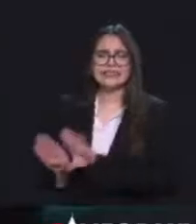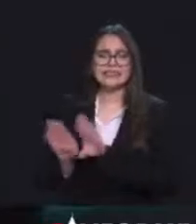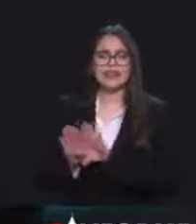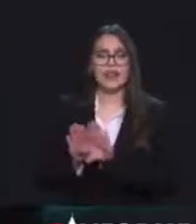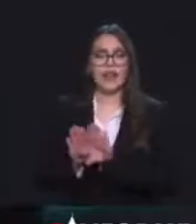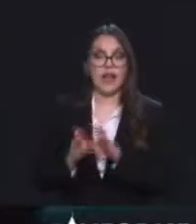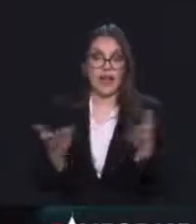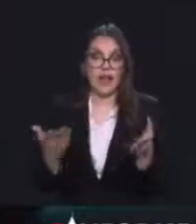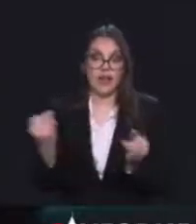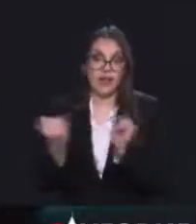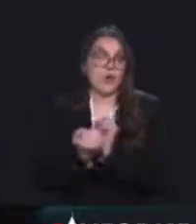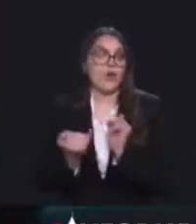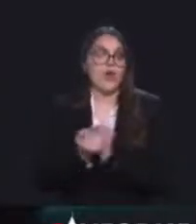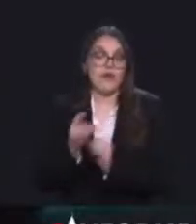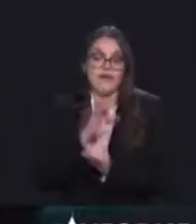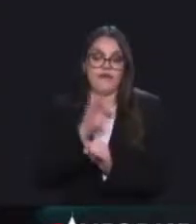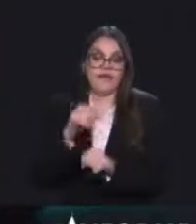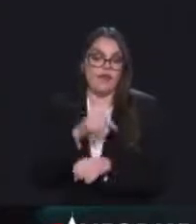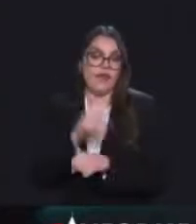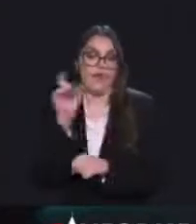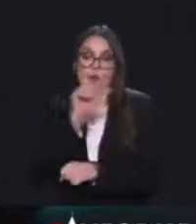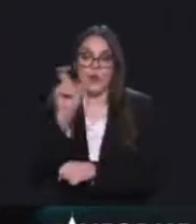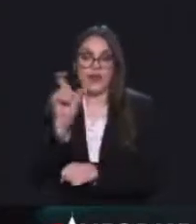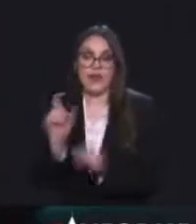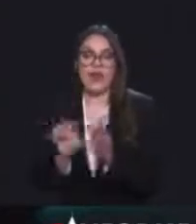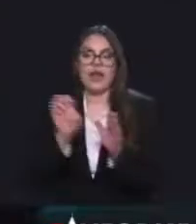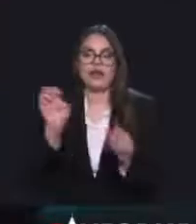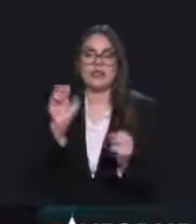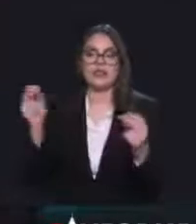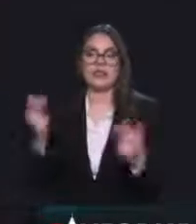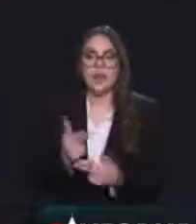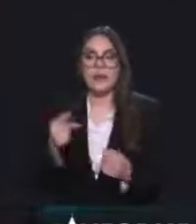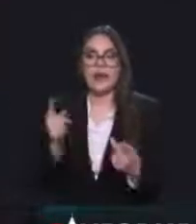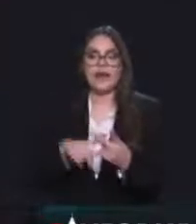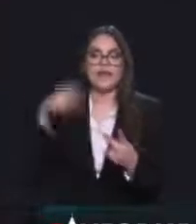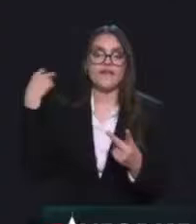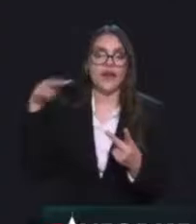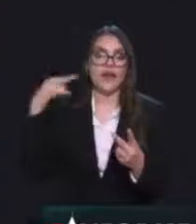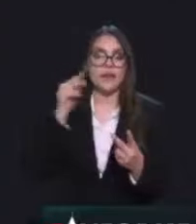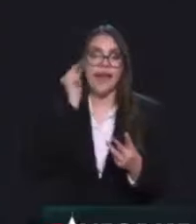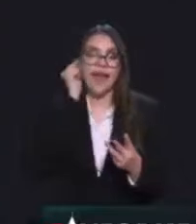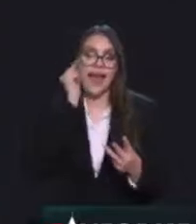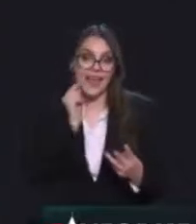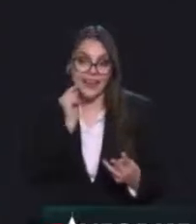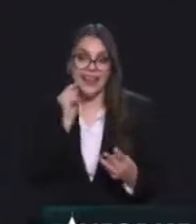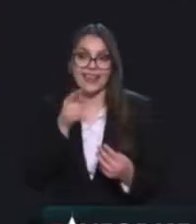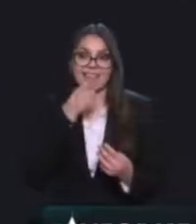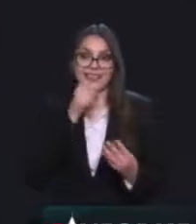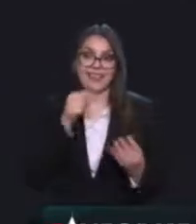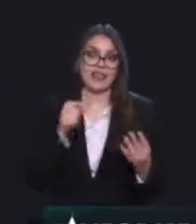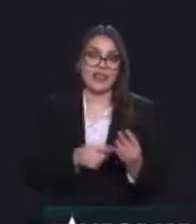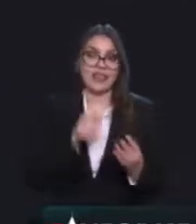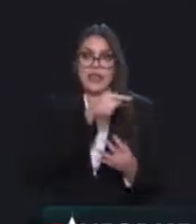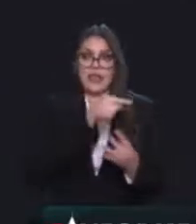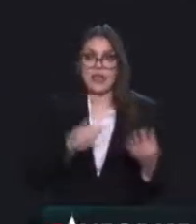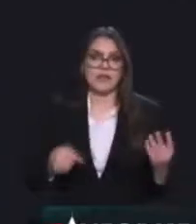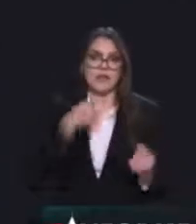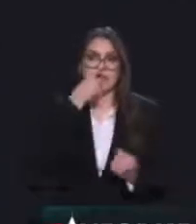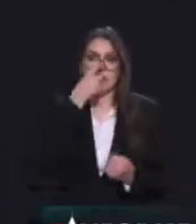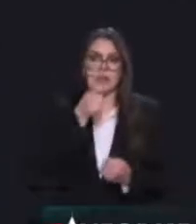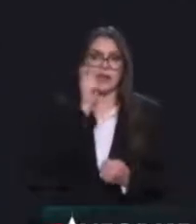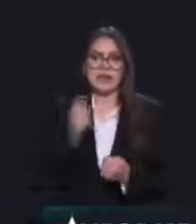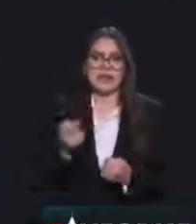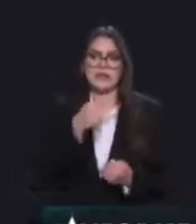Lo que sí llama mucho la atención también es que, por ejemplo, Chiapas, Veracruz, Oaxaca y Guerrero, aquellos estados que Cuadri dice que no deberían ser mexicanos, ¿no? Que